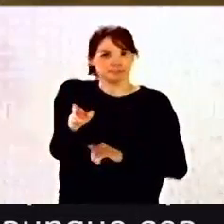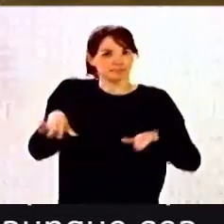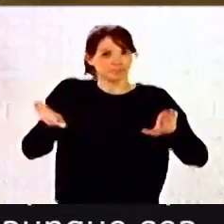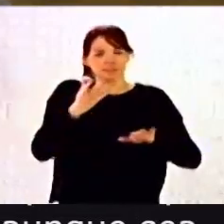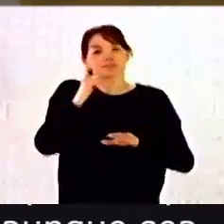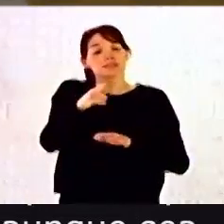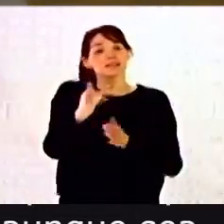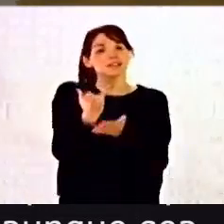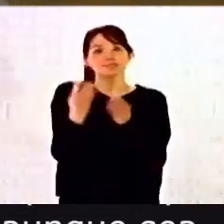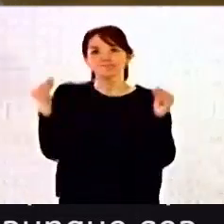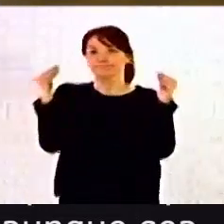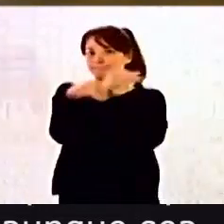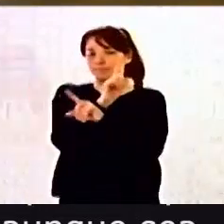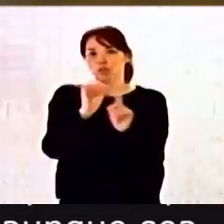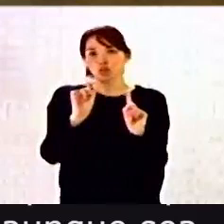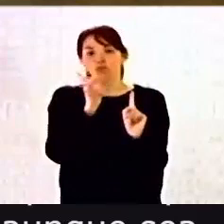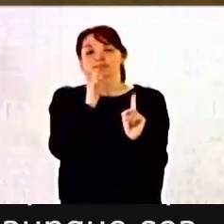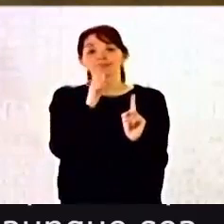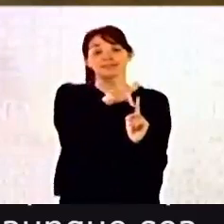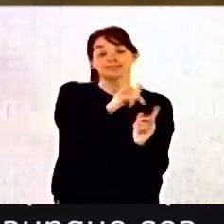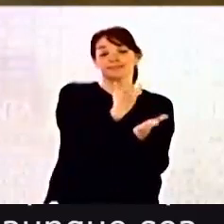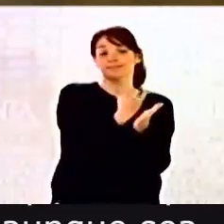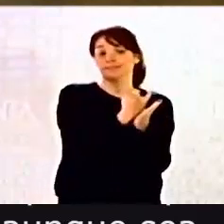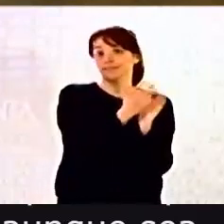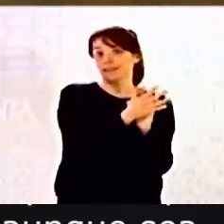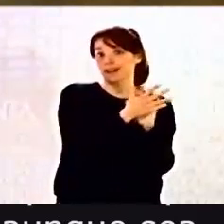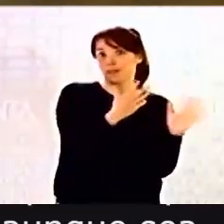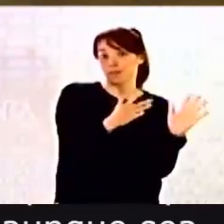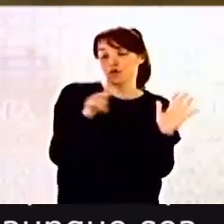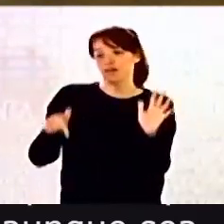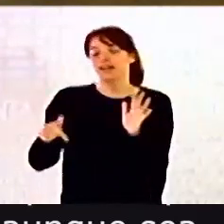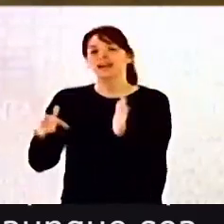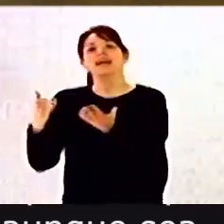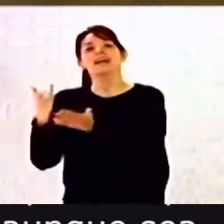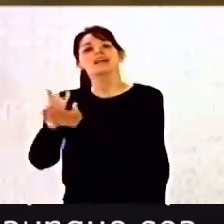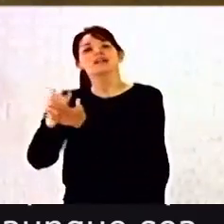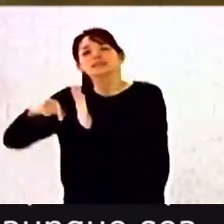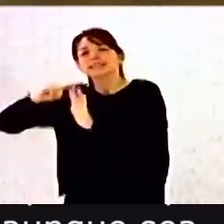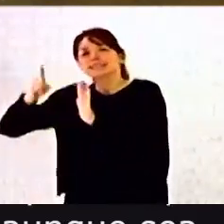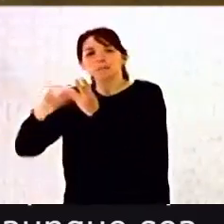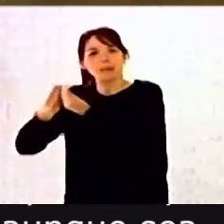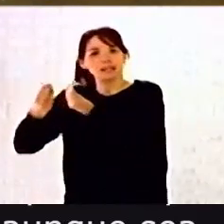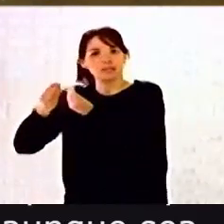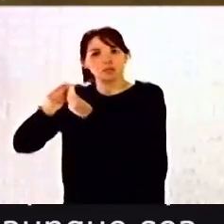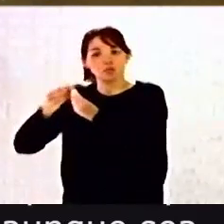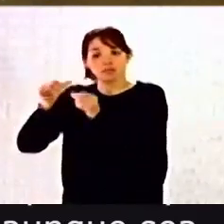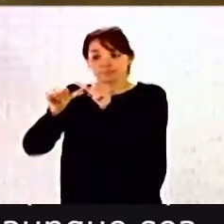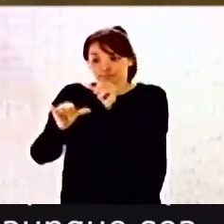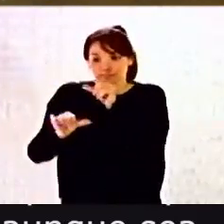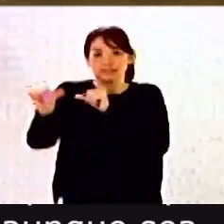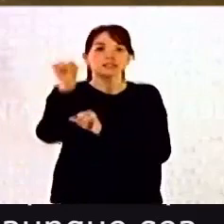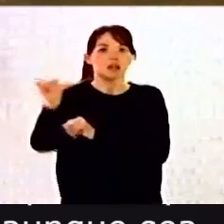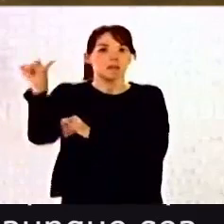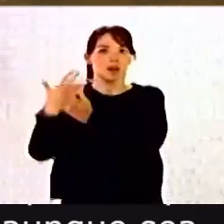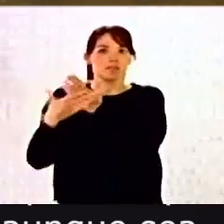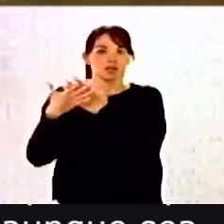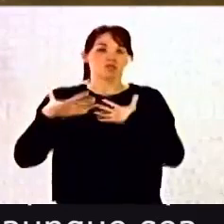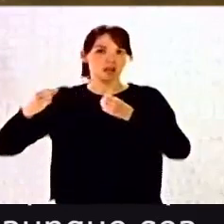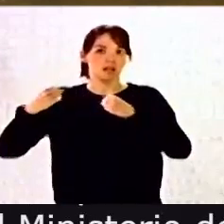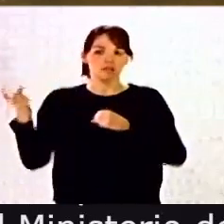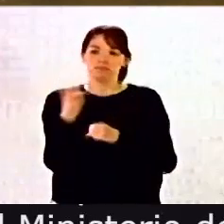rápidos con el estudio masivo que realizará en las próximas semanas el Ministerio de Sanidad con la dirección